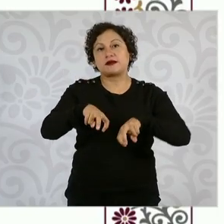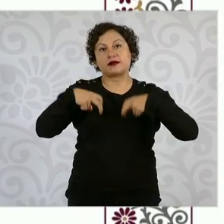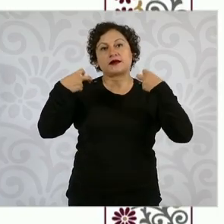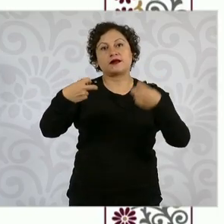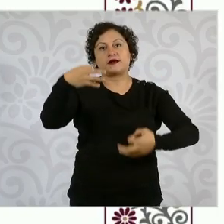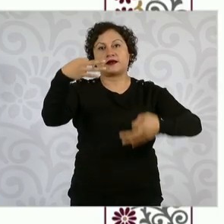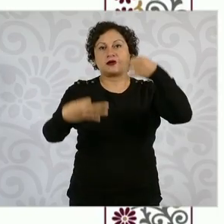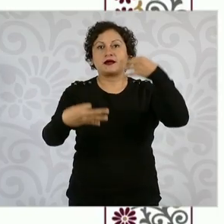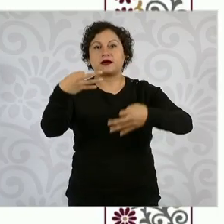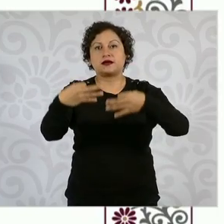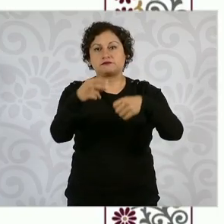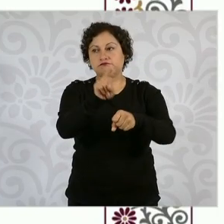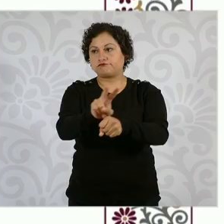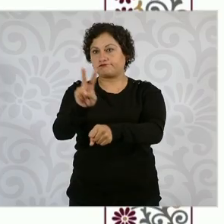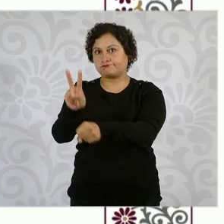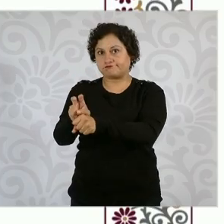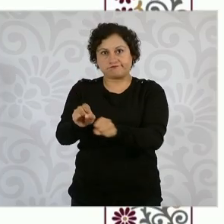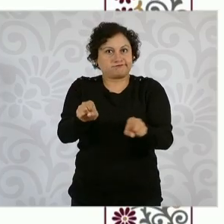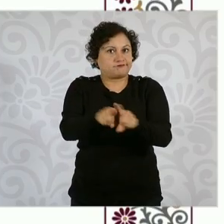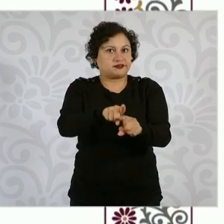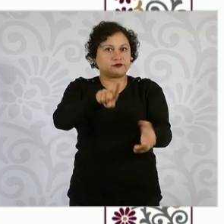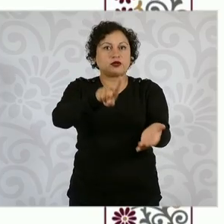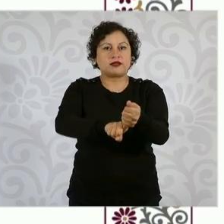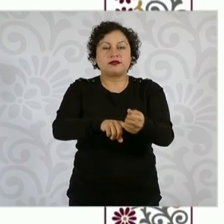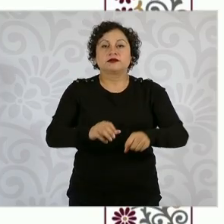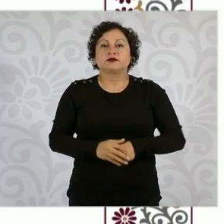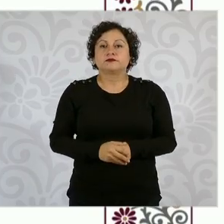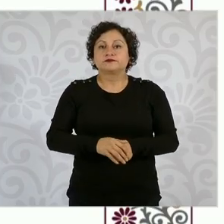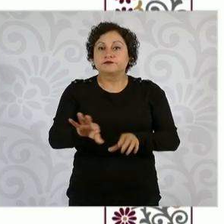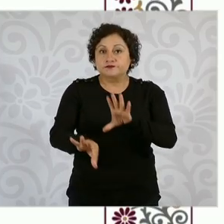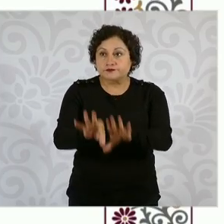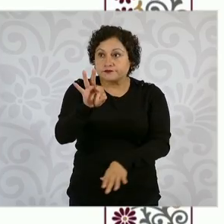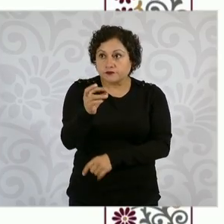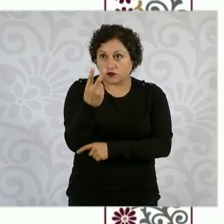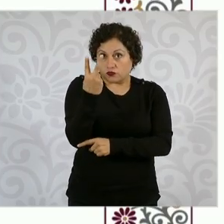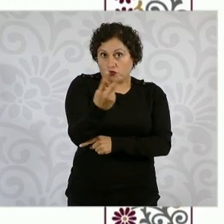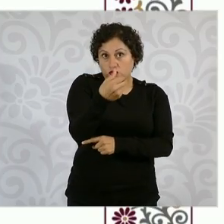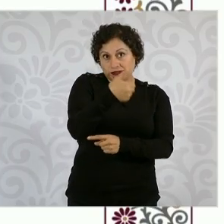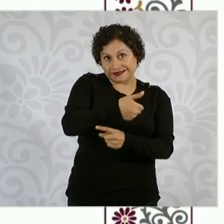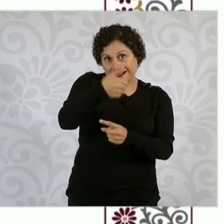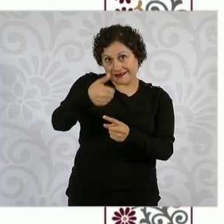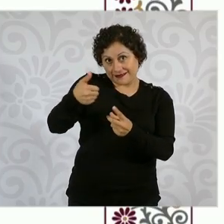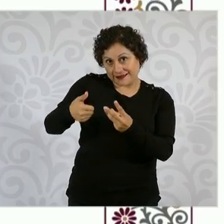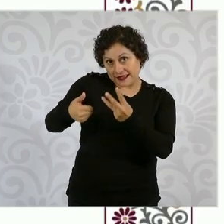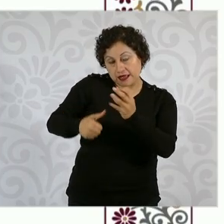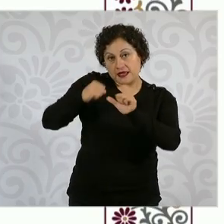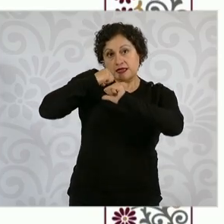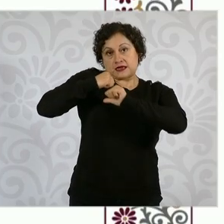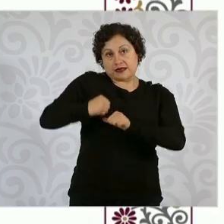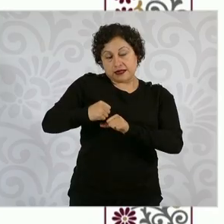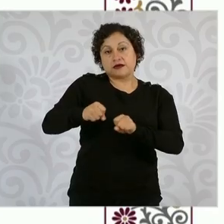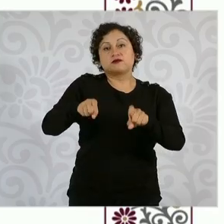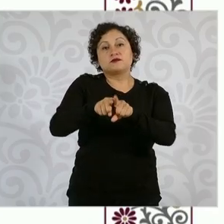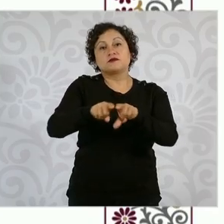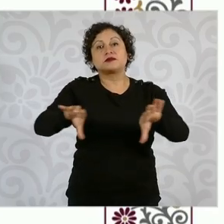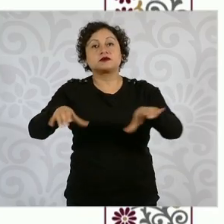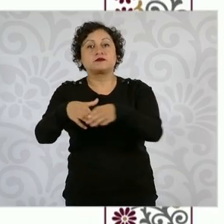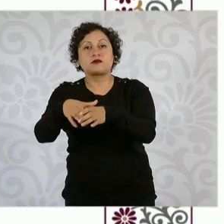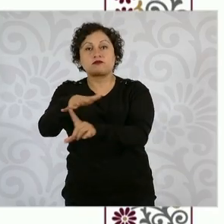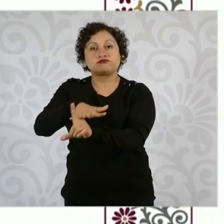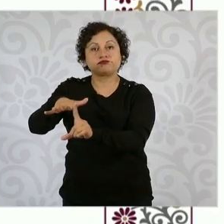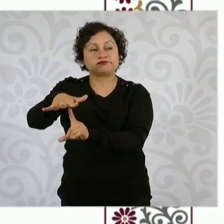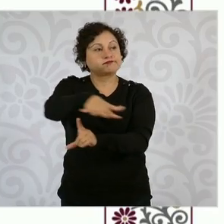Disciplina Judicial. 2 serán por cada cargo para magistrados colegiados de